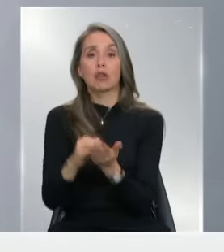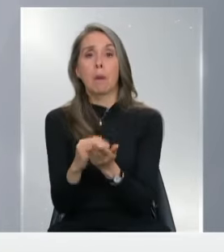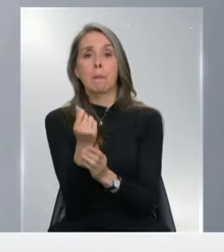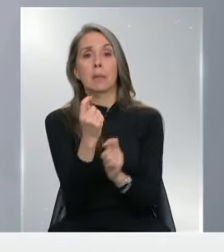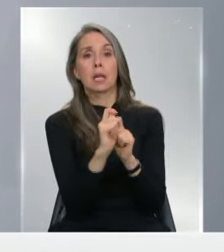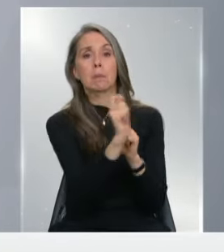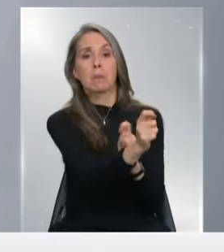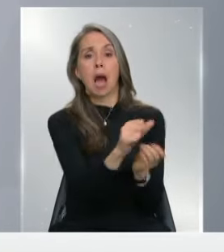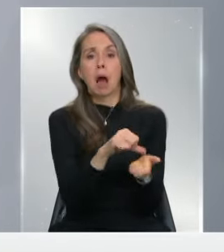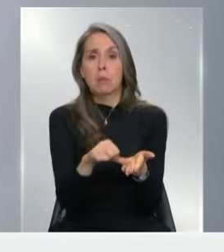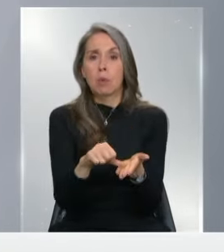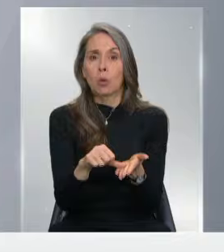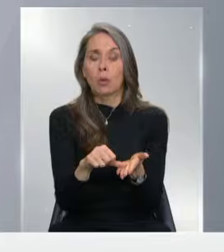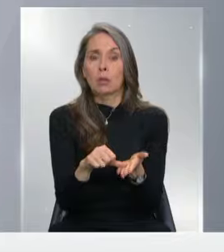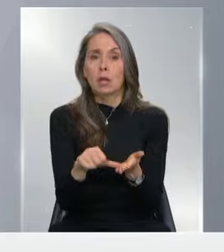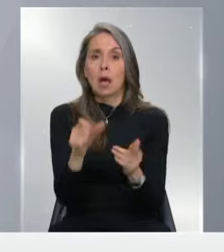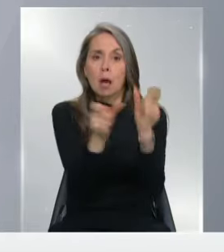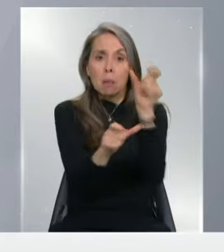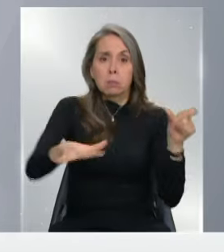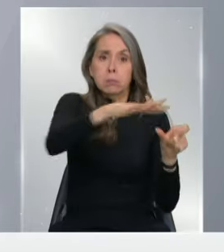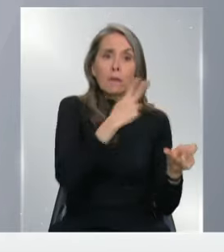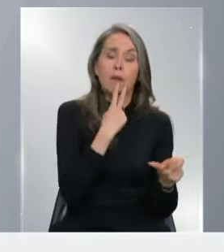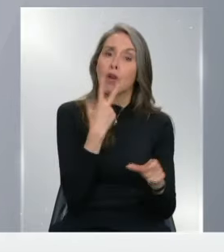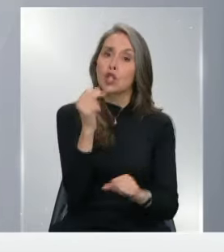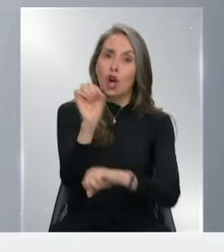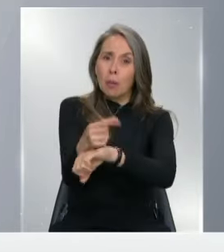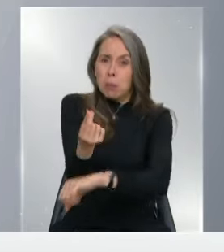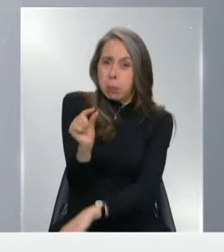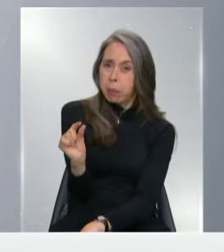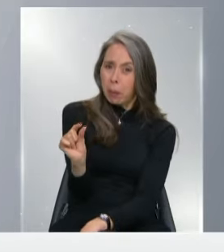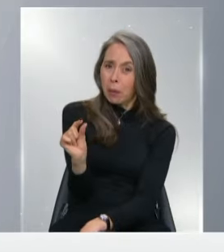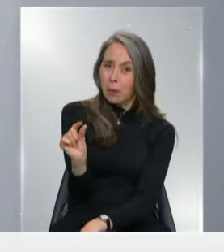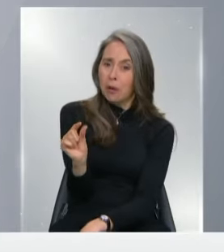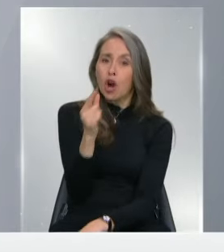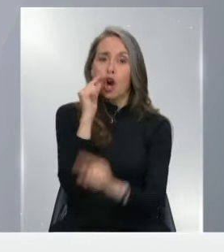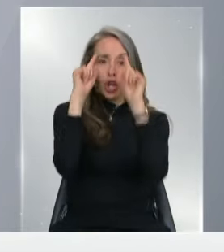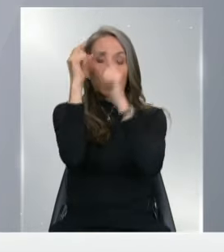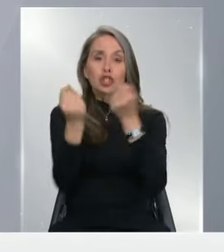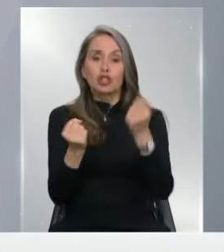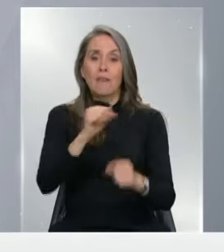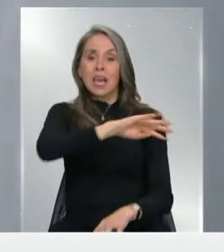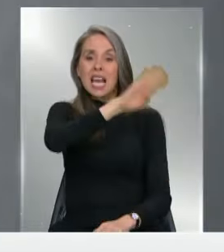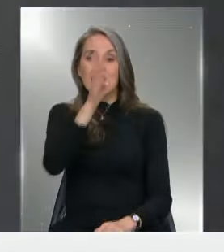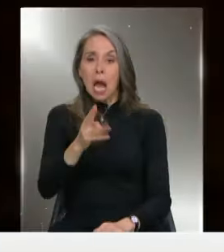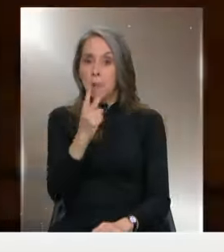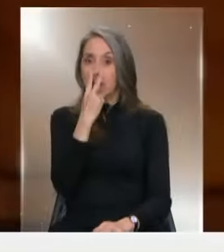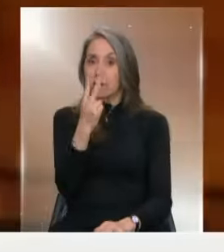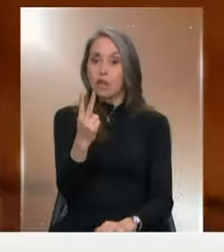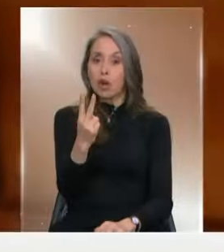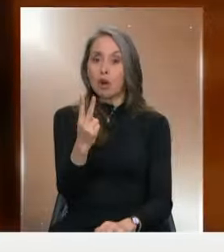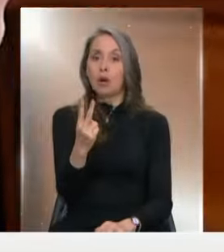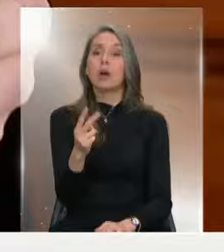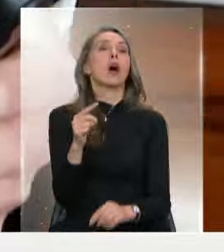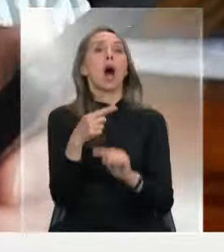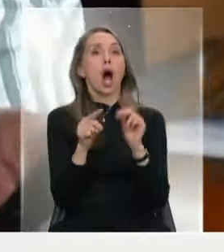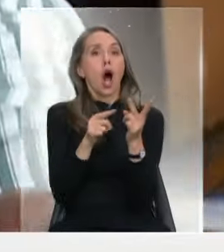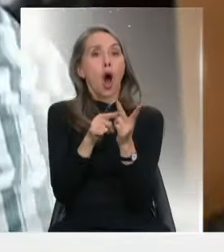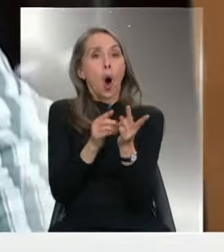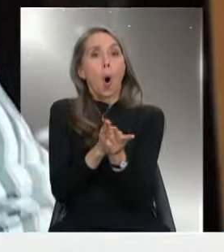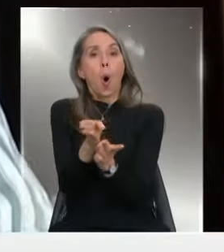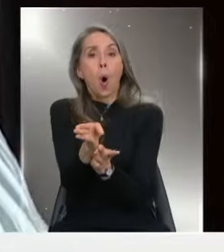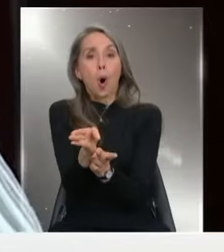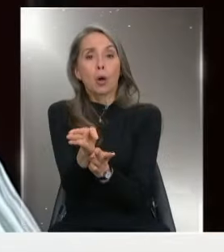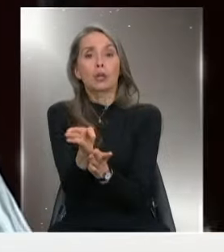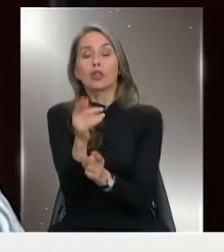pesos, algo que no deja conforme a la comunidad, que ha reaccionado al actuar del conductor de la camioneta, pero que además abre otro episodio en este